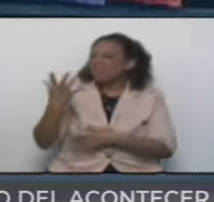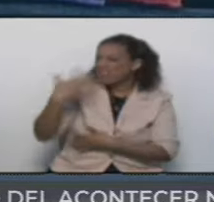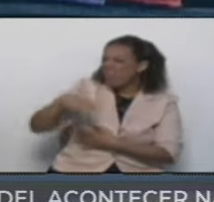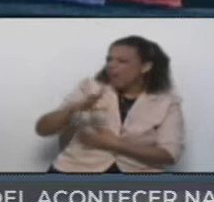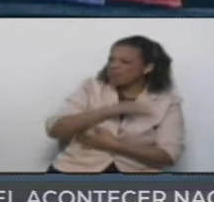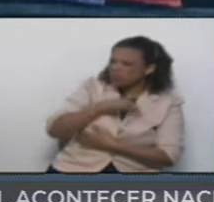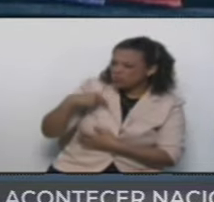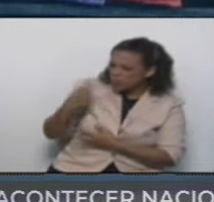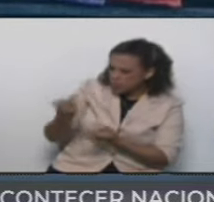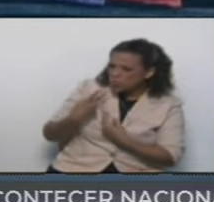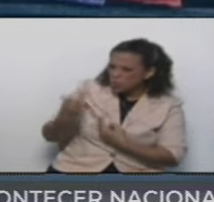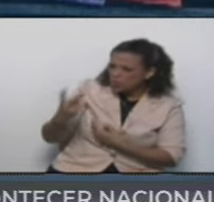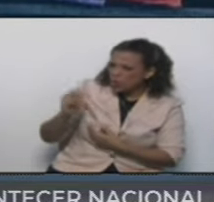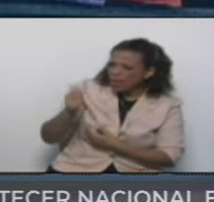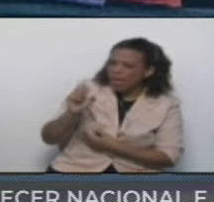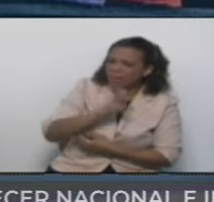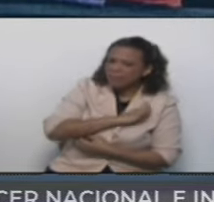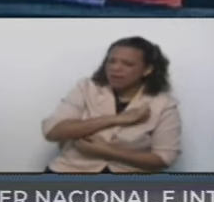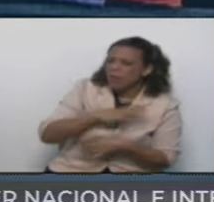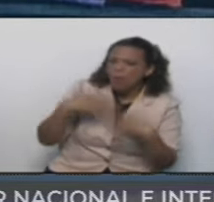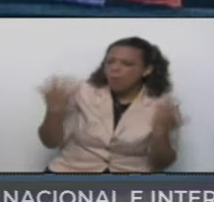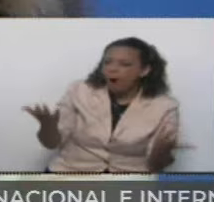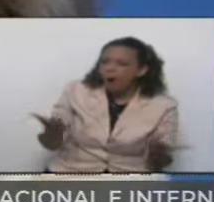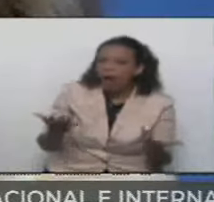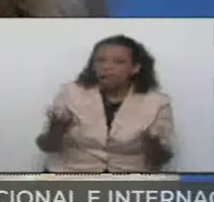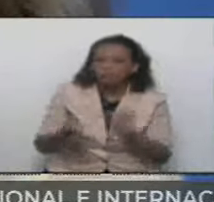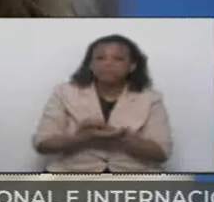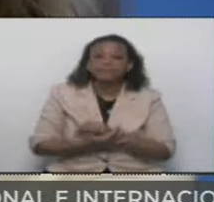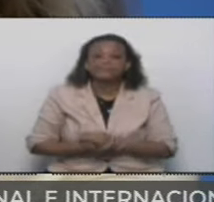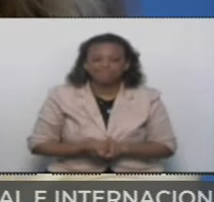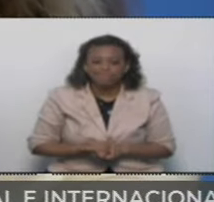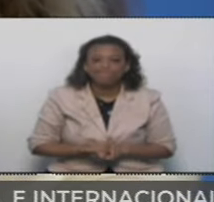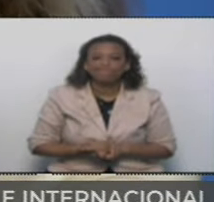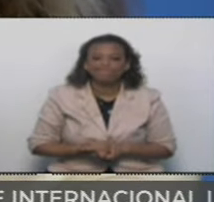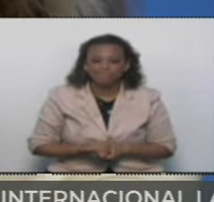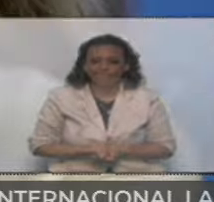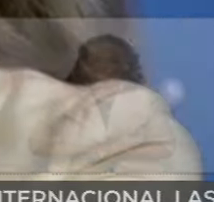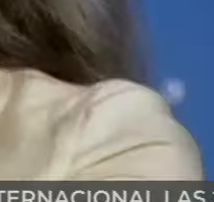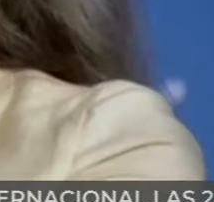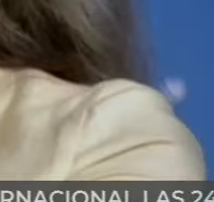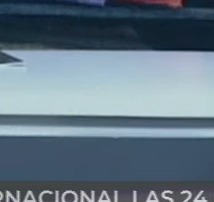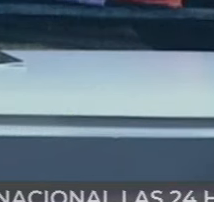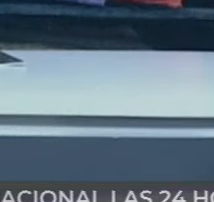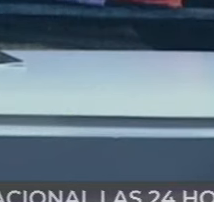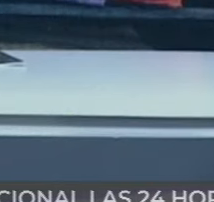nosotros? De la agenda. Vamos a poner 10 de enero.